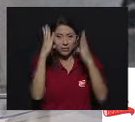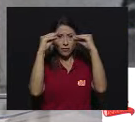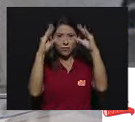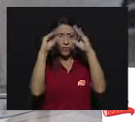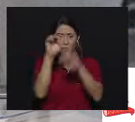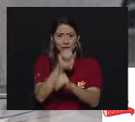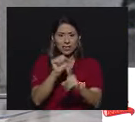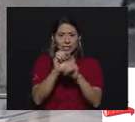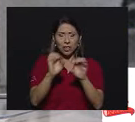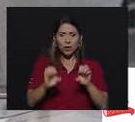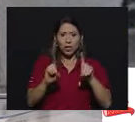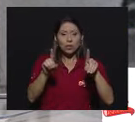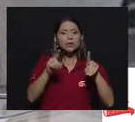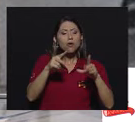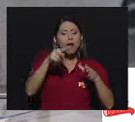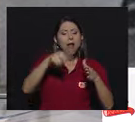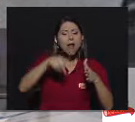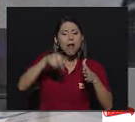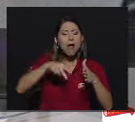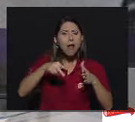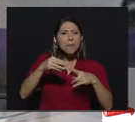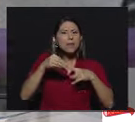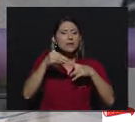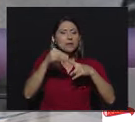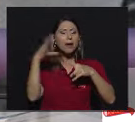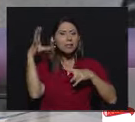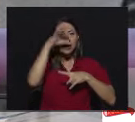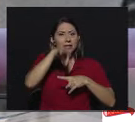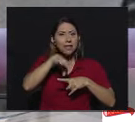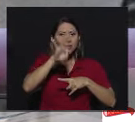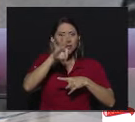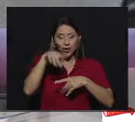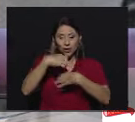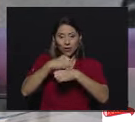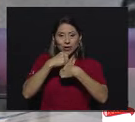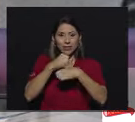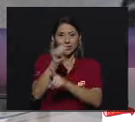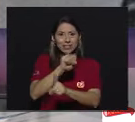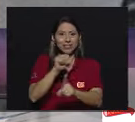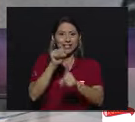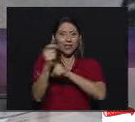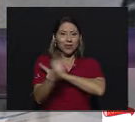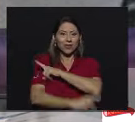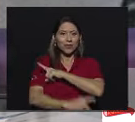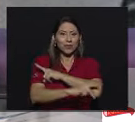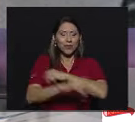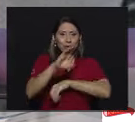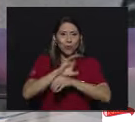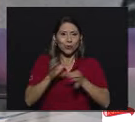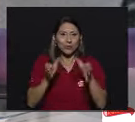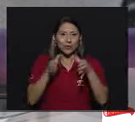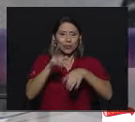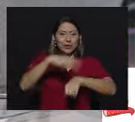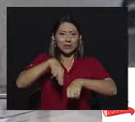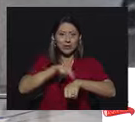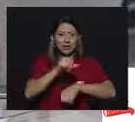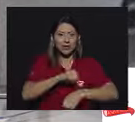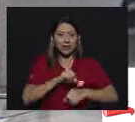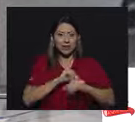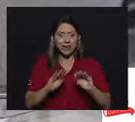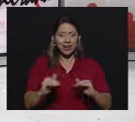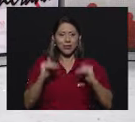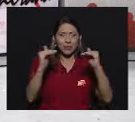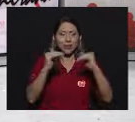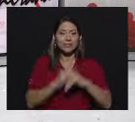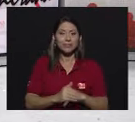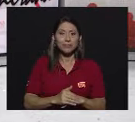informe del estado de la educación, elaborado por el Programa Estado de la Nación del Consejo Nacional de Rectores. La